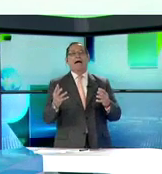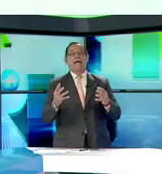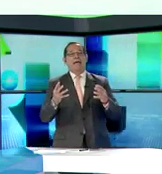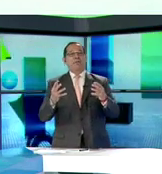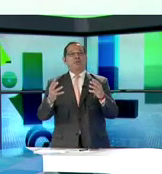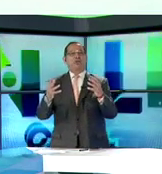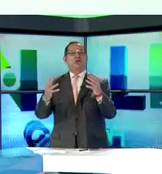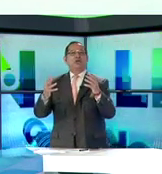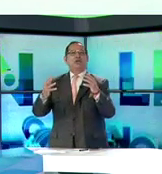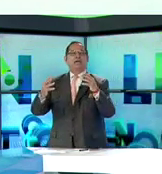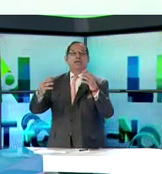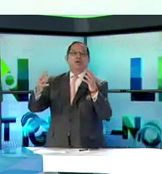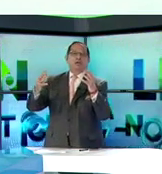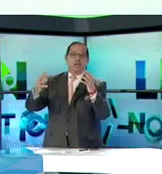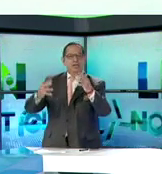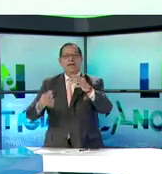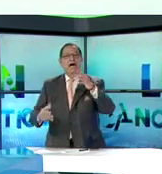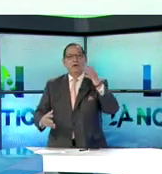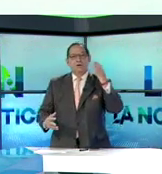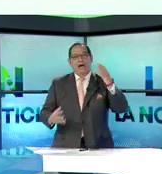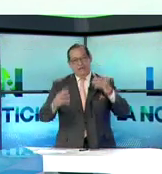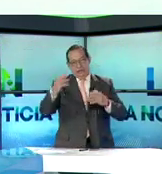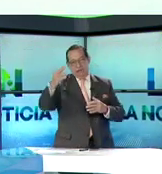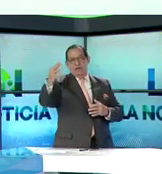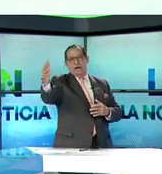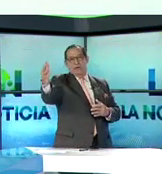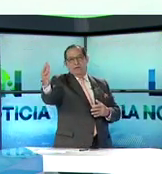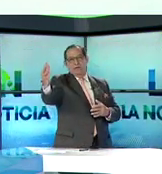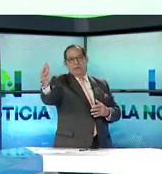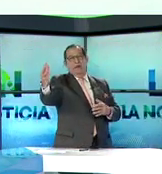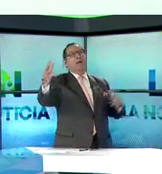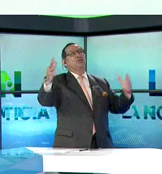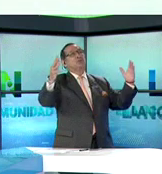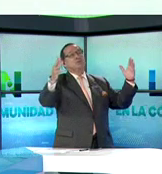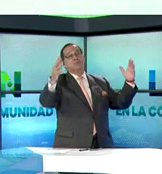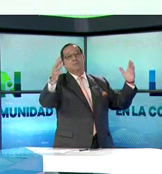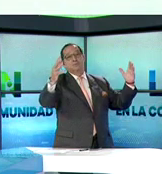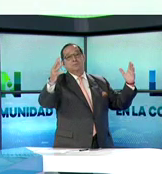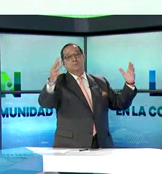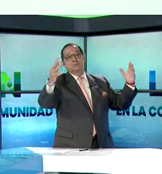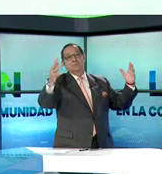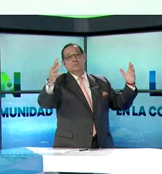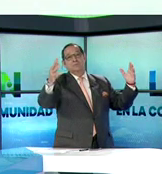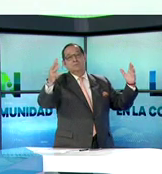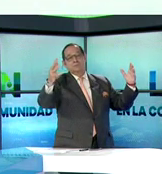pura emoción que Dios le ha dado al ser humano. Aplausos.